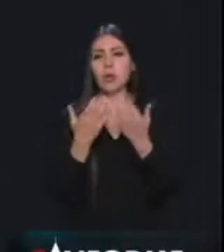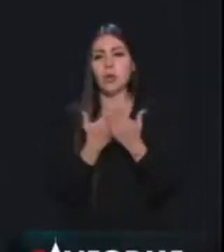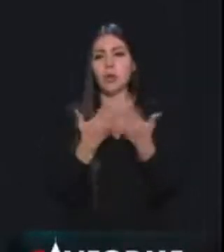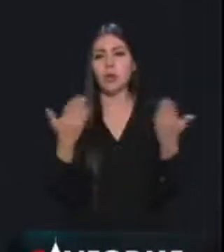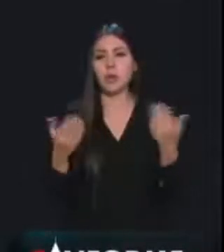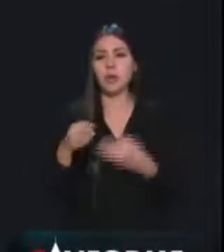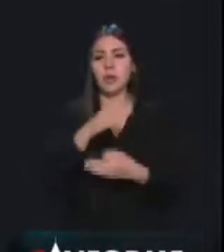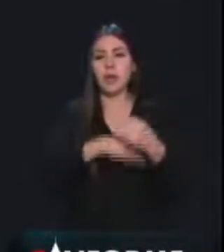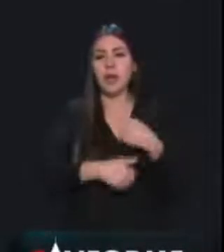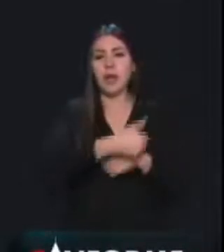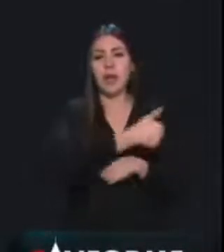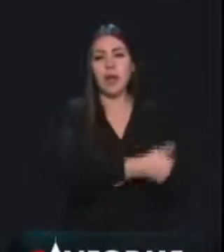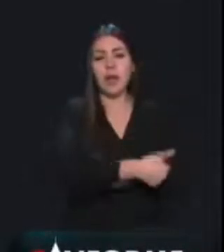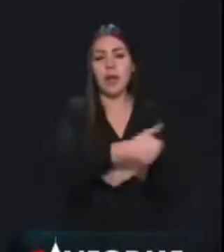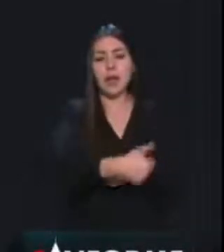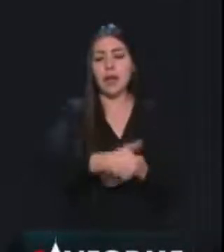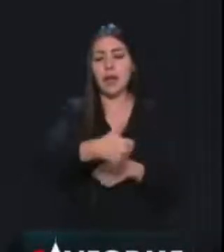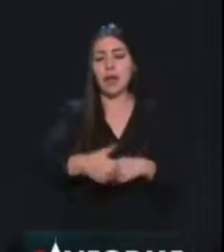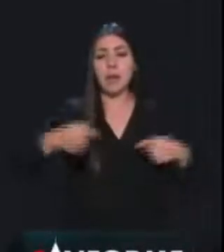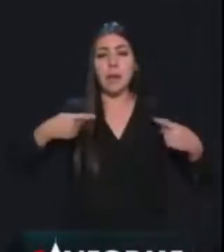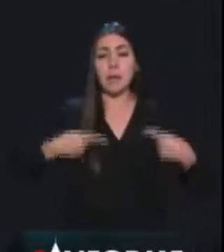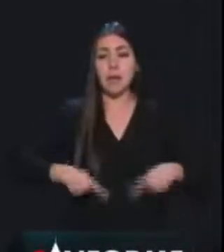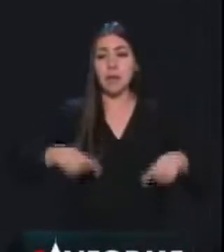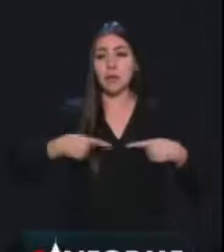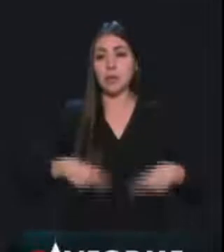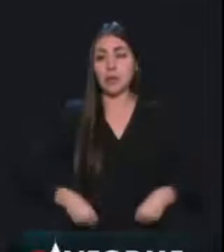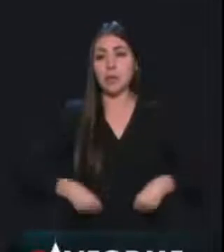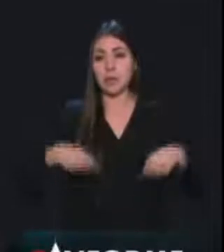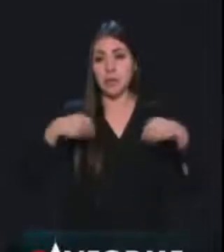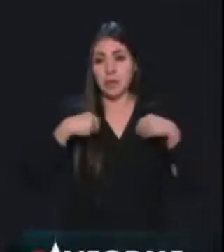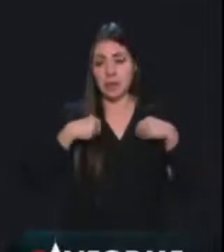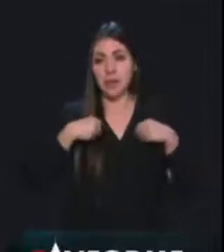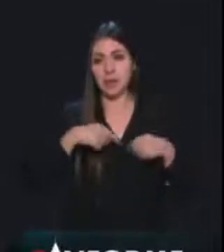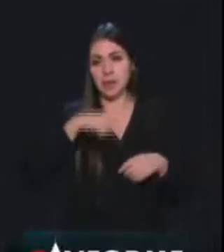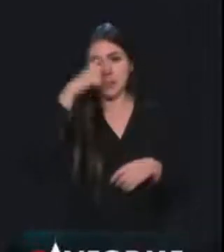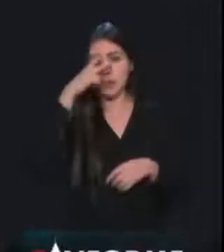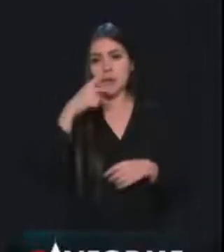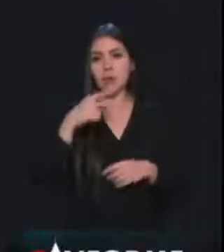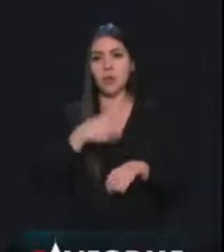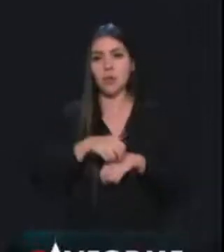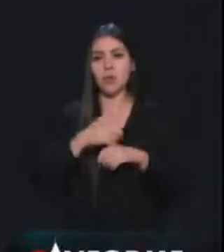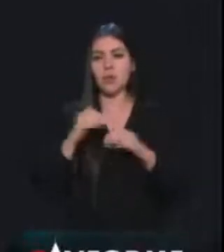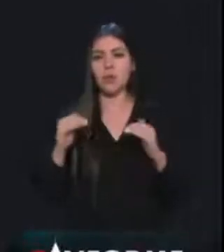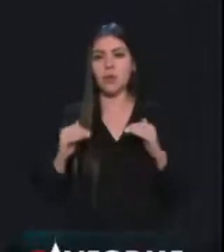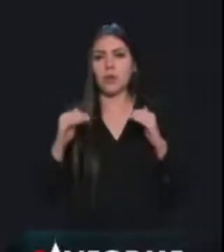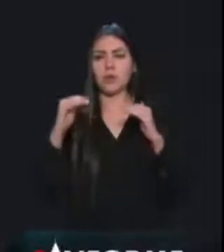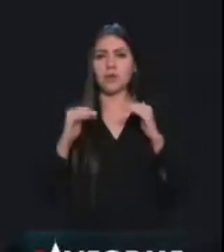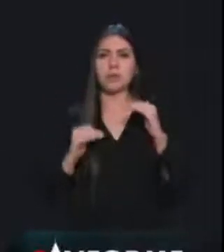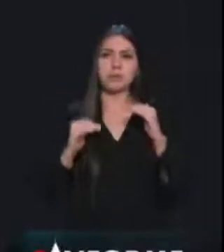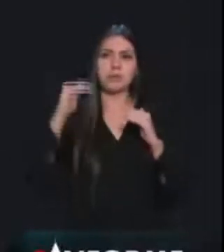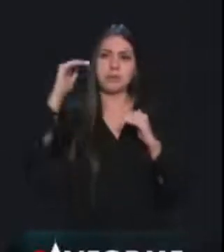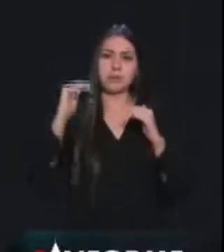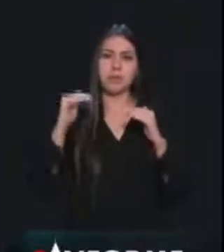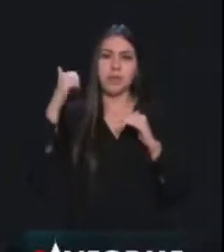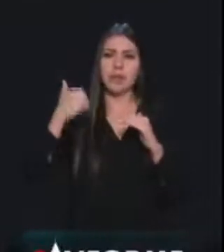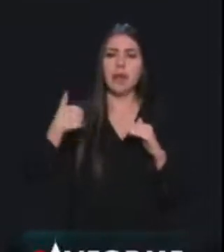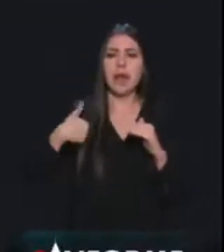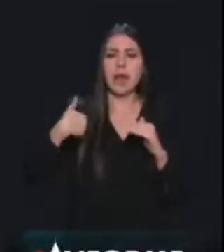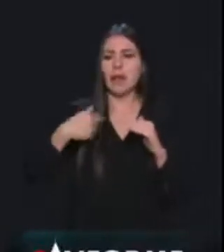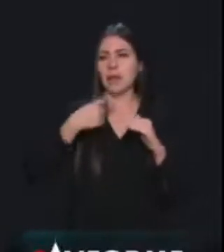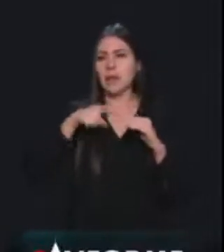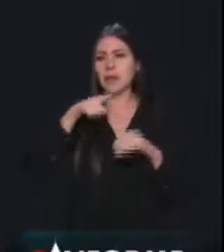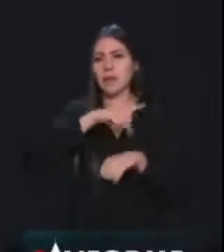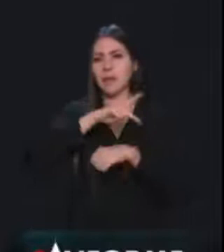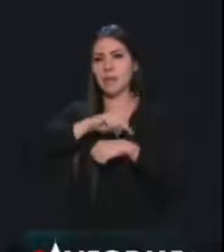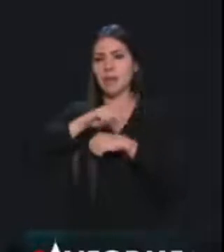cápita, es decir, por cada una de las personas habitantes del país, ya una cifra que nos pone arriba de Canadá, arriba de muchos otros países, en la posición